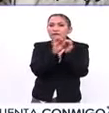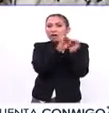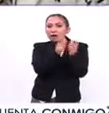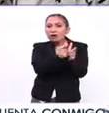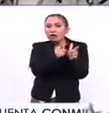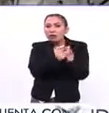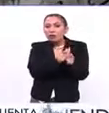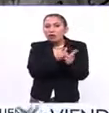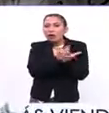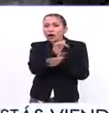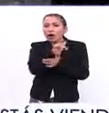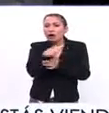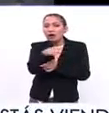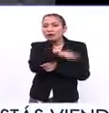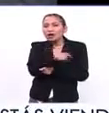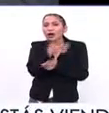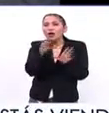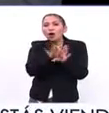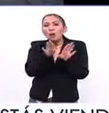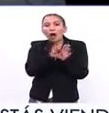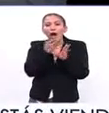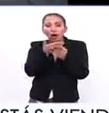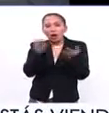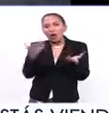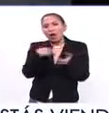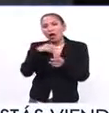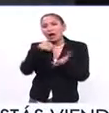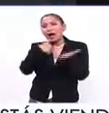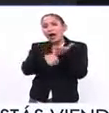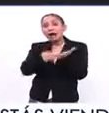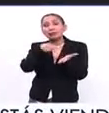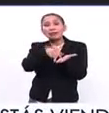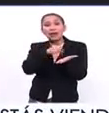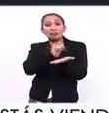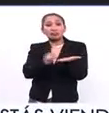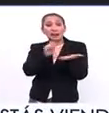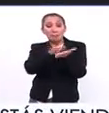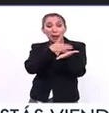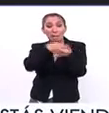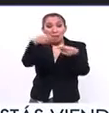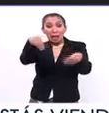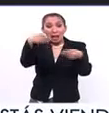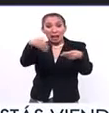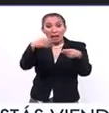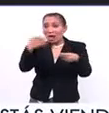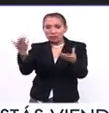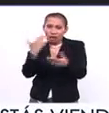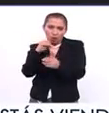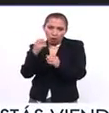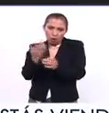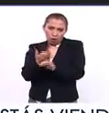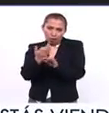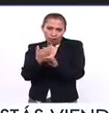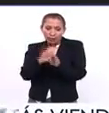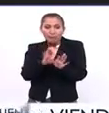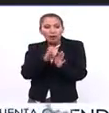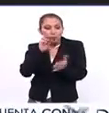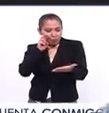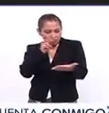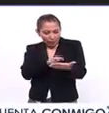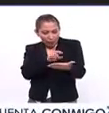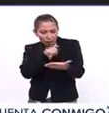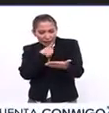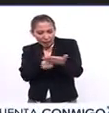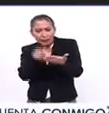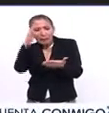grupo gracias a un género hoy en extinción que es la correspondencia escrita en papel. Entonces, hoy podemos leer, por ejemplo,